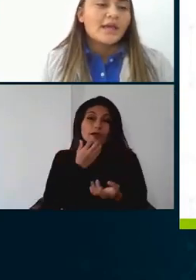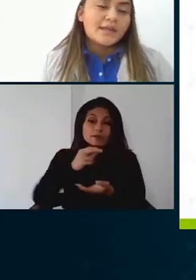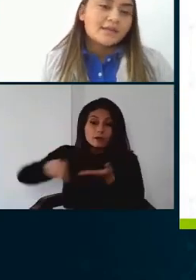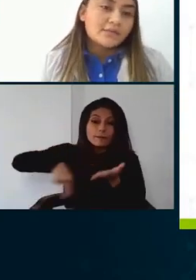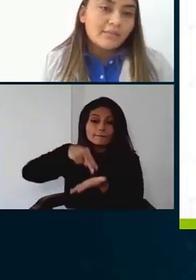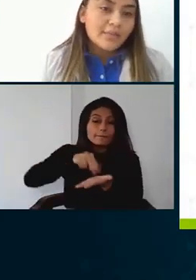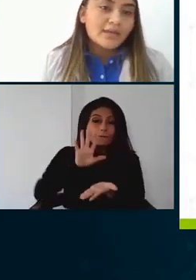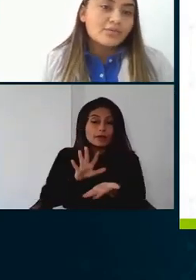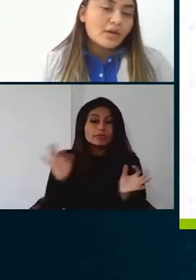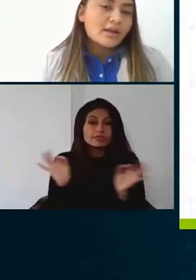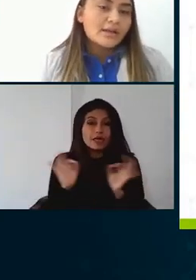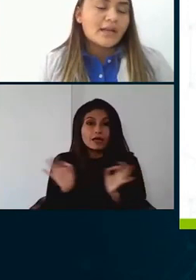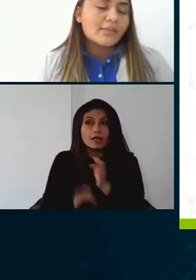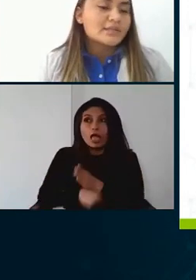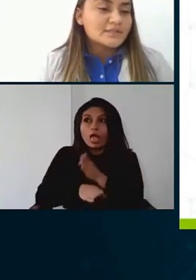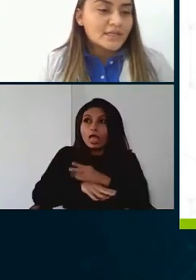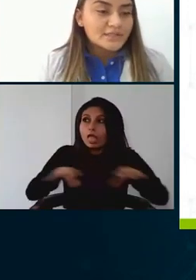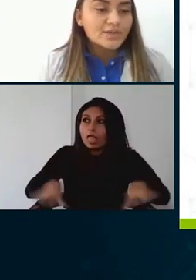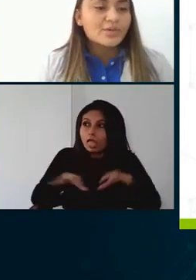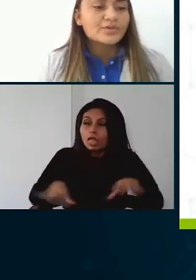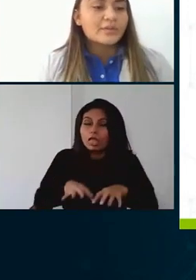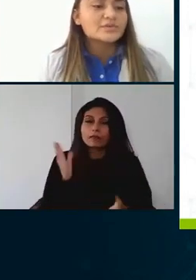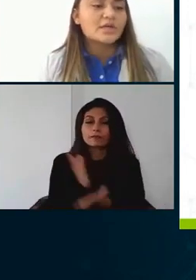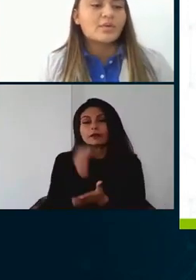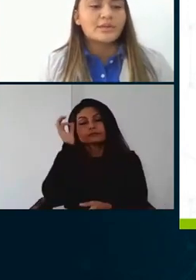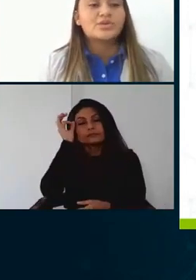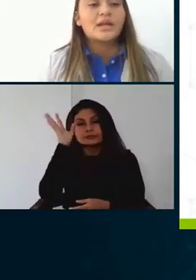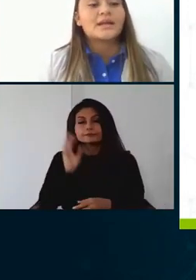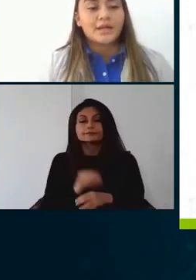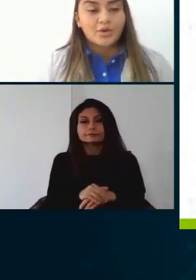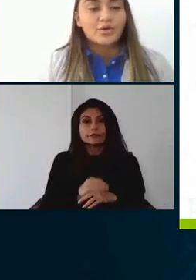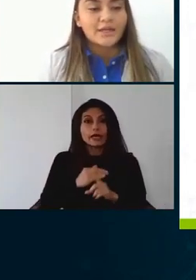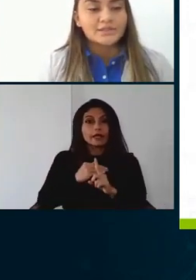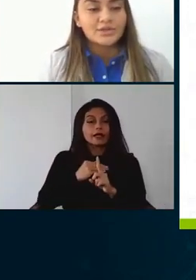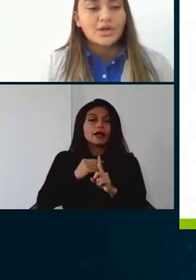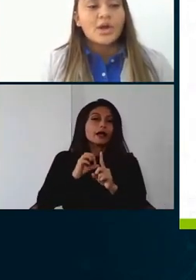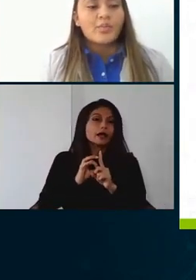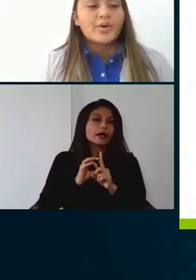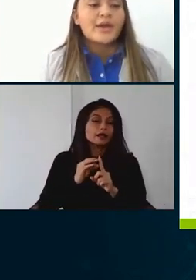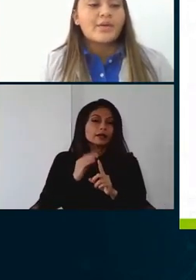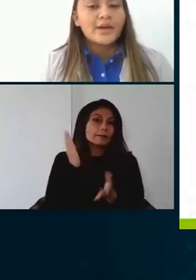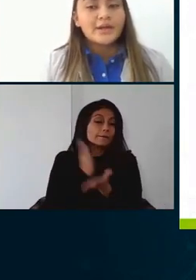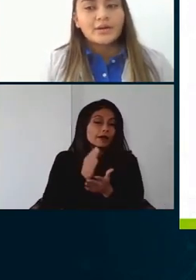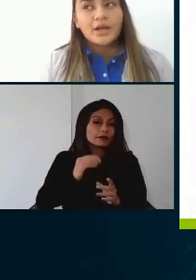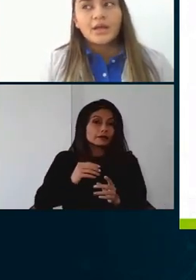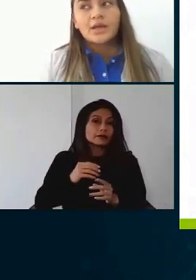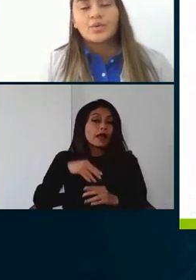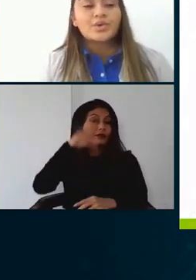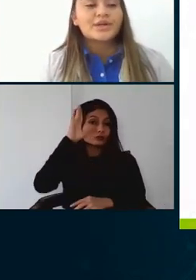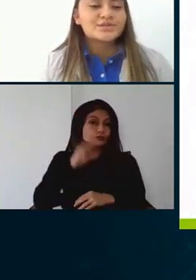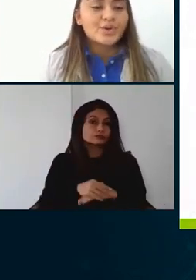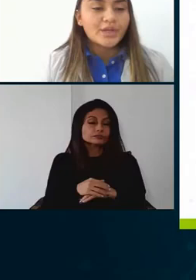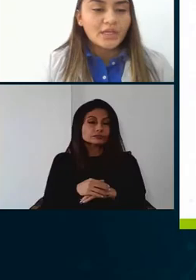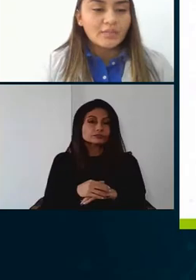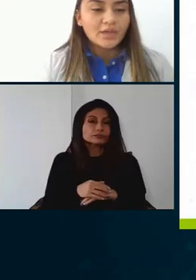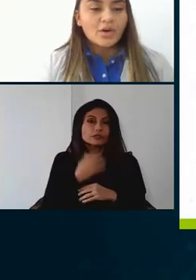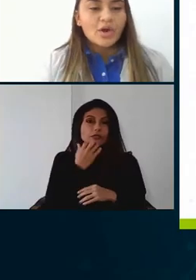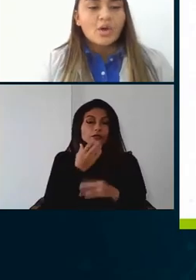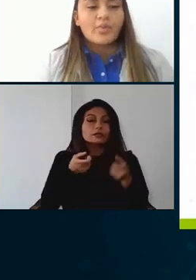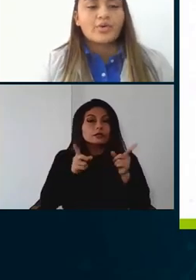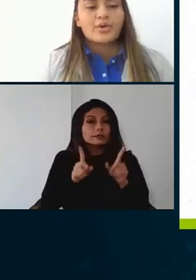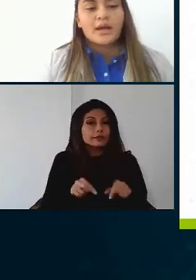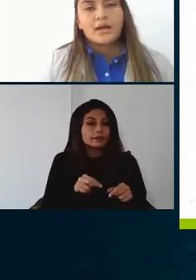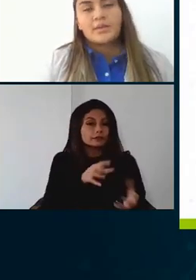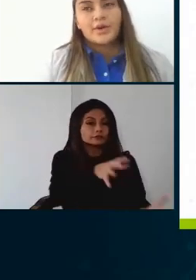que también en la matriz de riesgo encontramos que en el momento de la recolección puede haber un riesgo